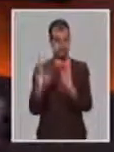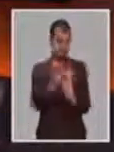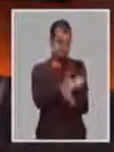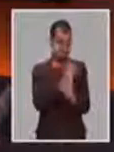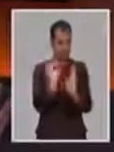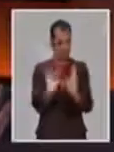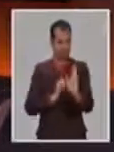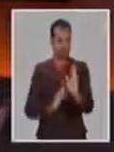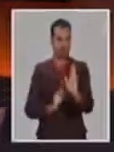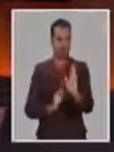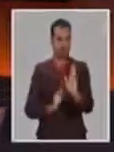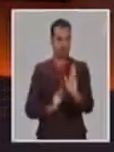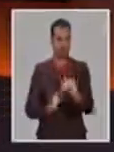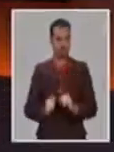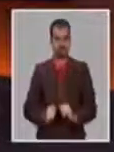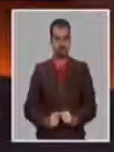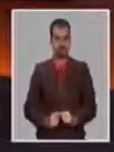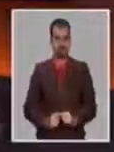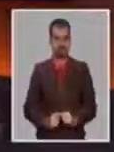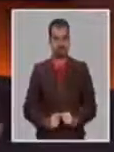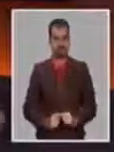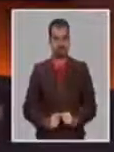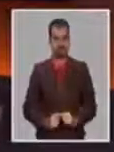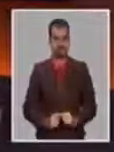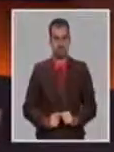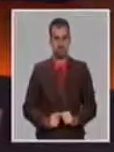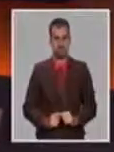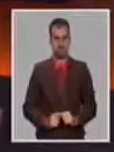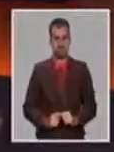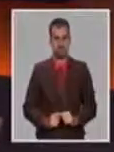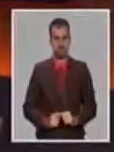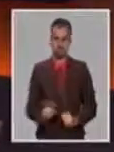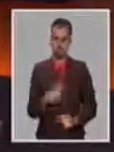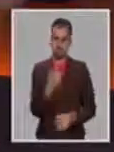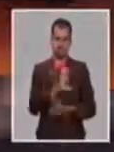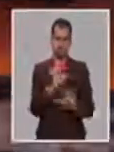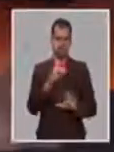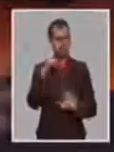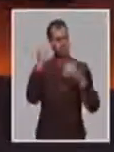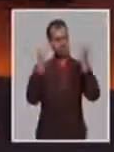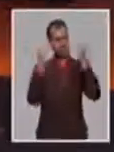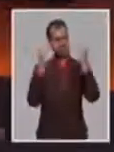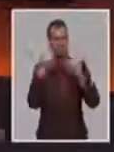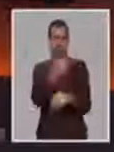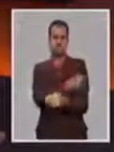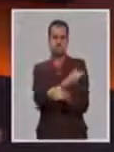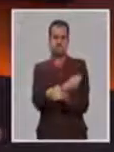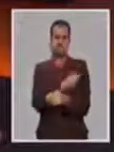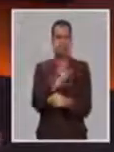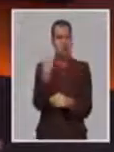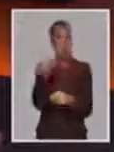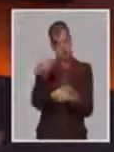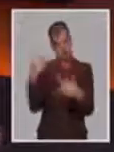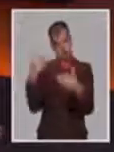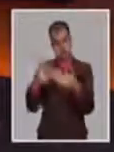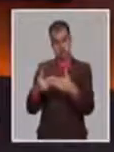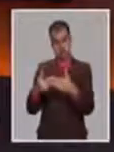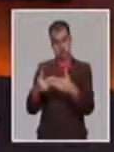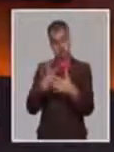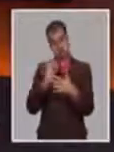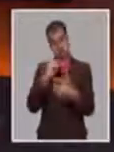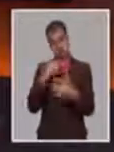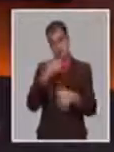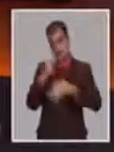fase 3. Decirte que para nosotros que llevamos un grupo de años evaluando vacunas, y no por ser reiterativo, es